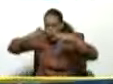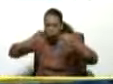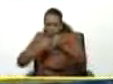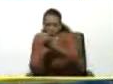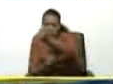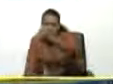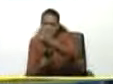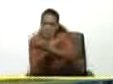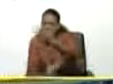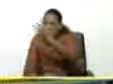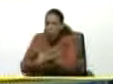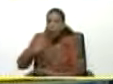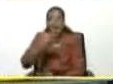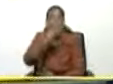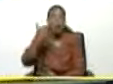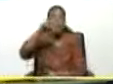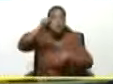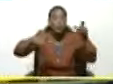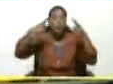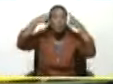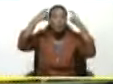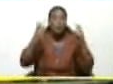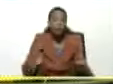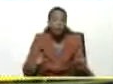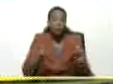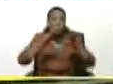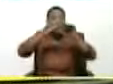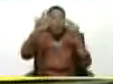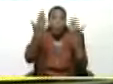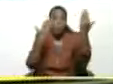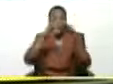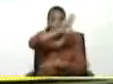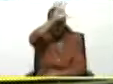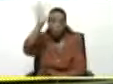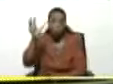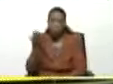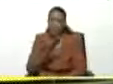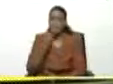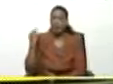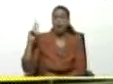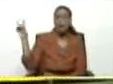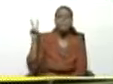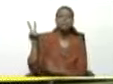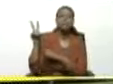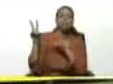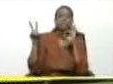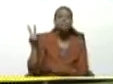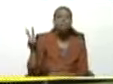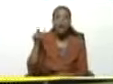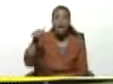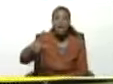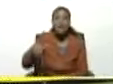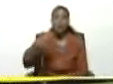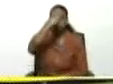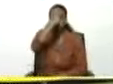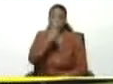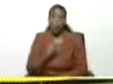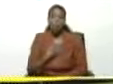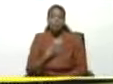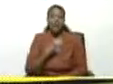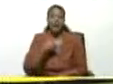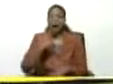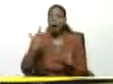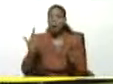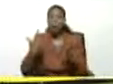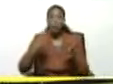bioanalistas los mejores del mundo los médicos venezolanos son cotizados al